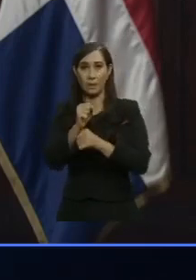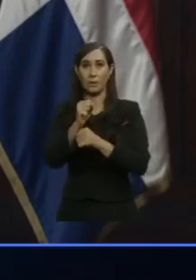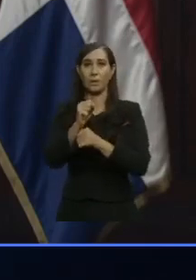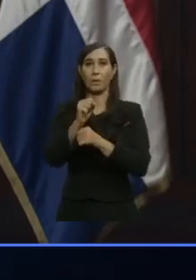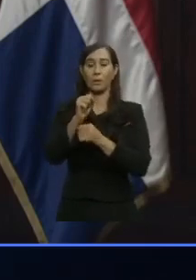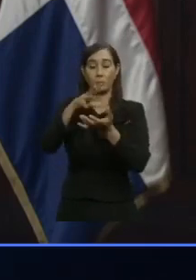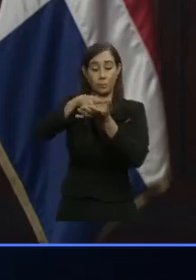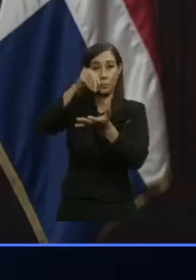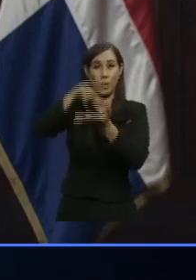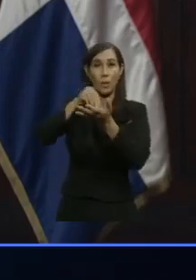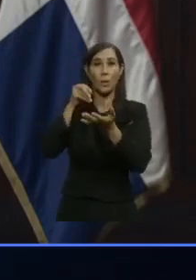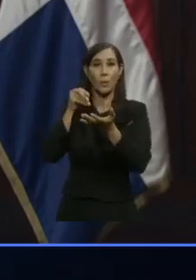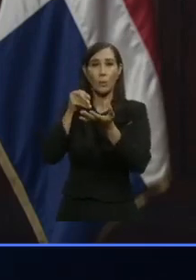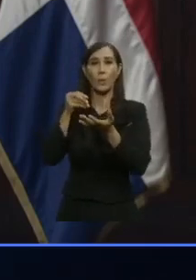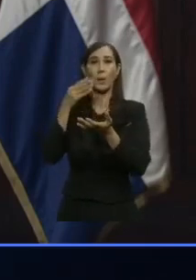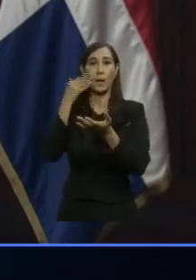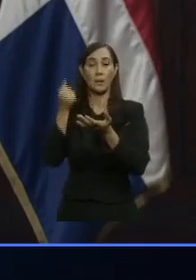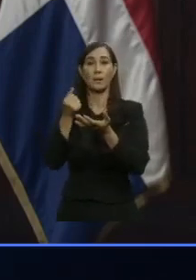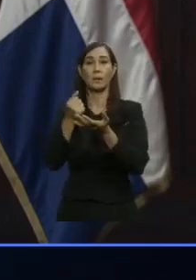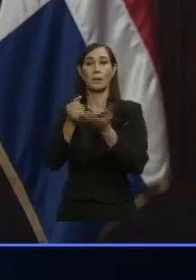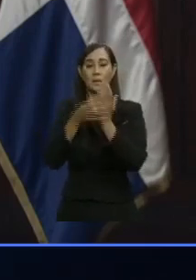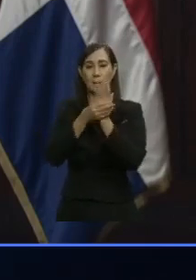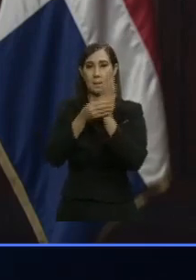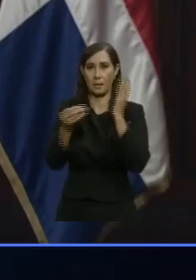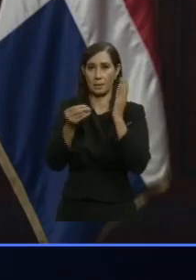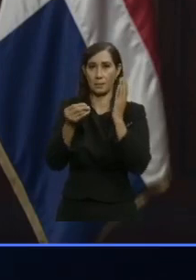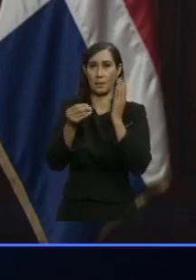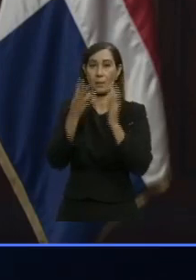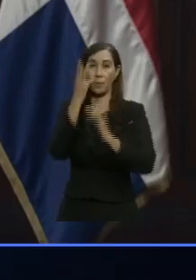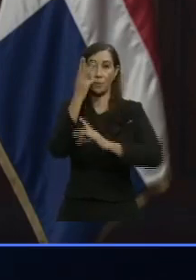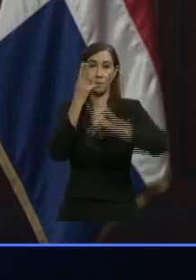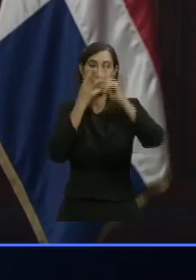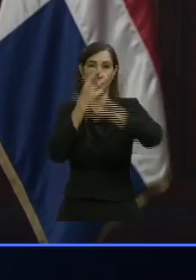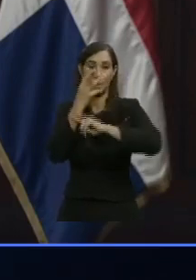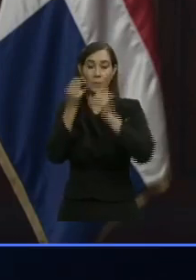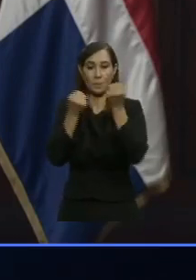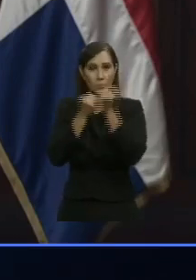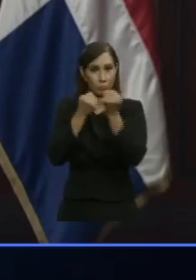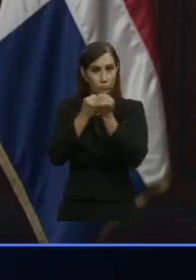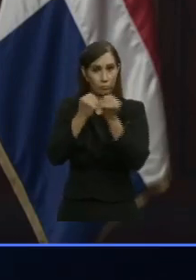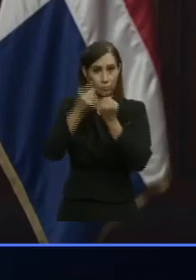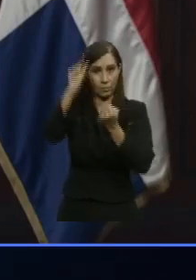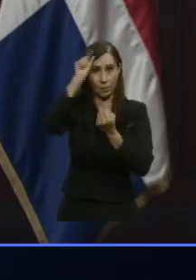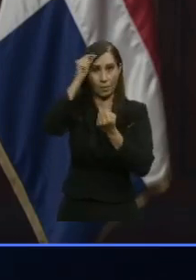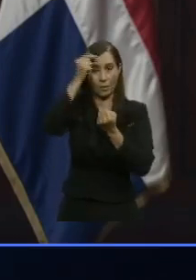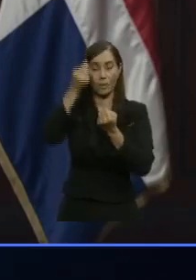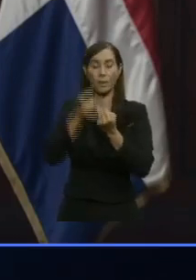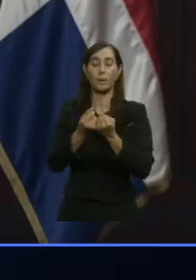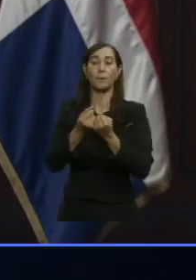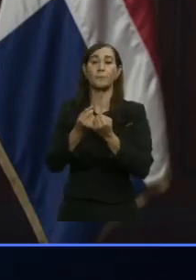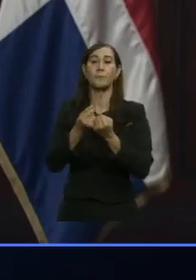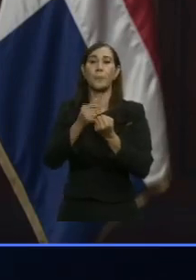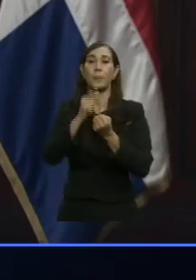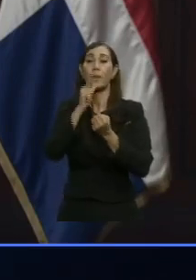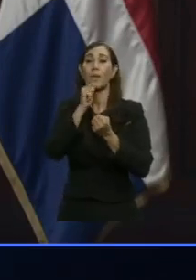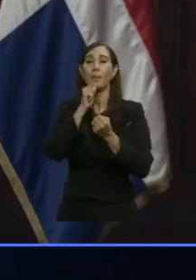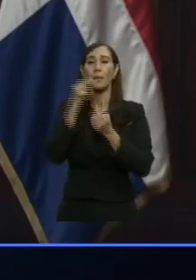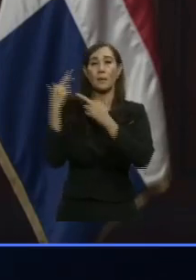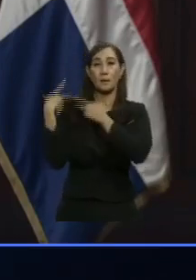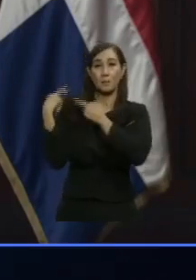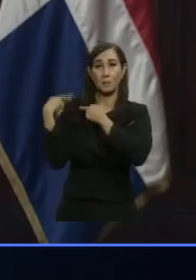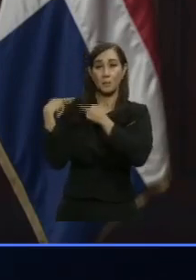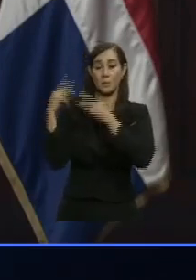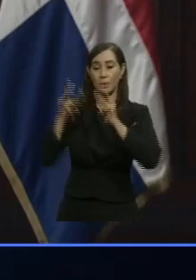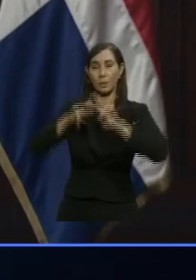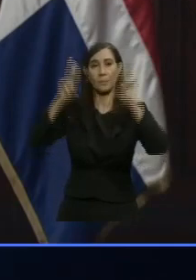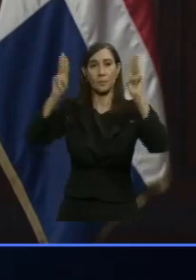subsidios de combustibles lo que te dice bueno si el año pasado gastamos 13 mil millones en el tema del subsidio y para este año